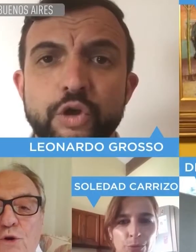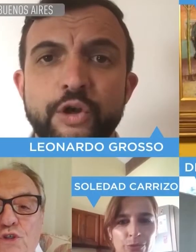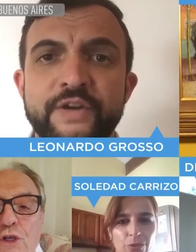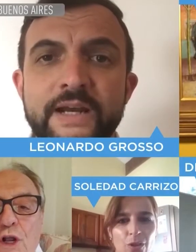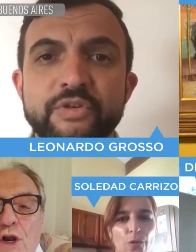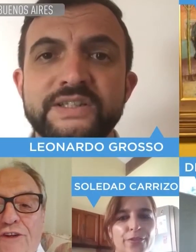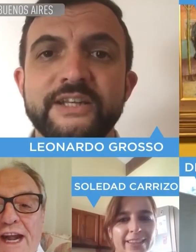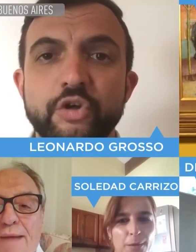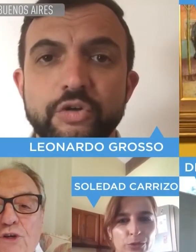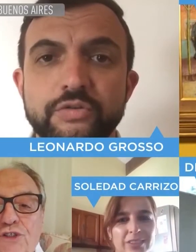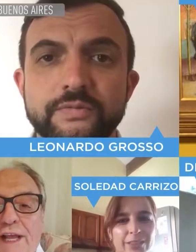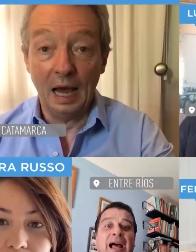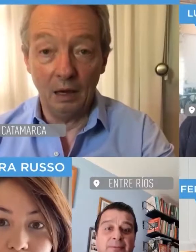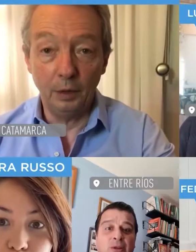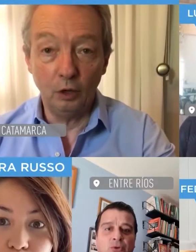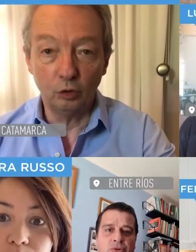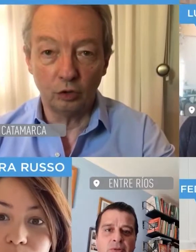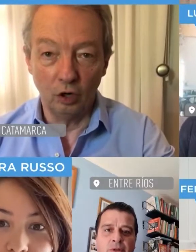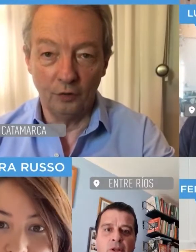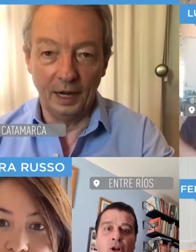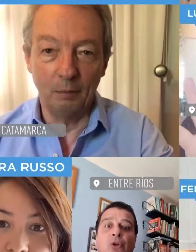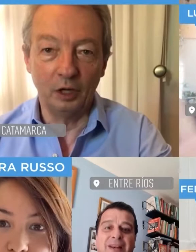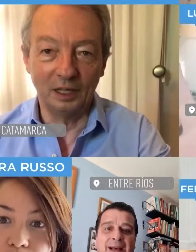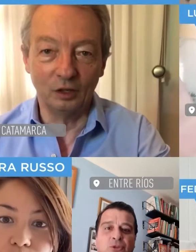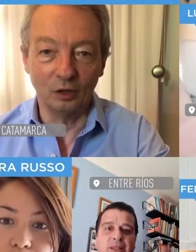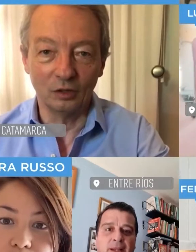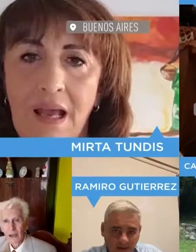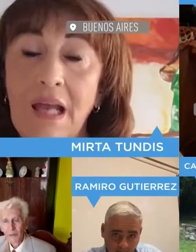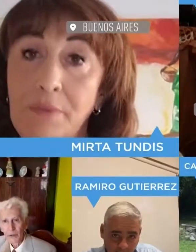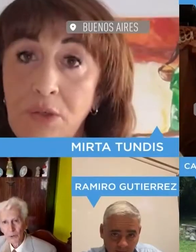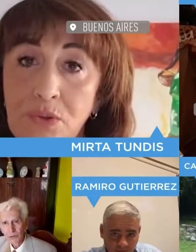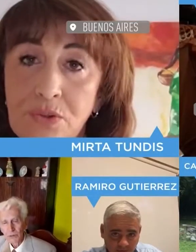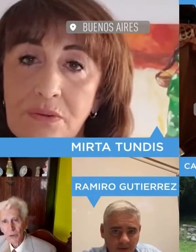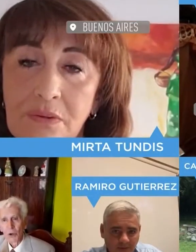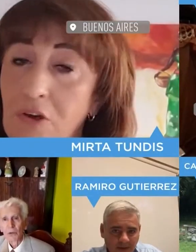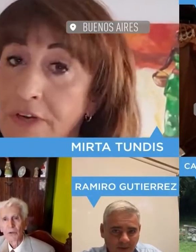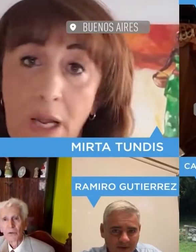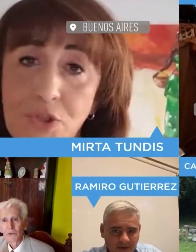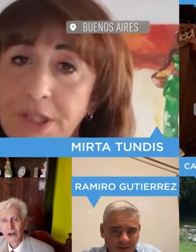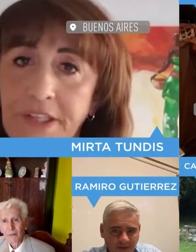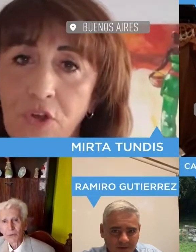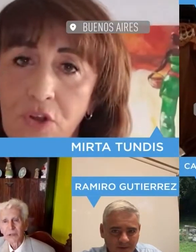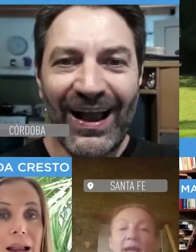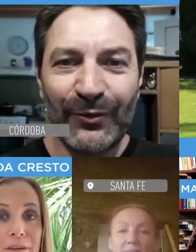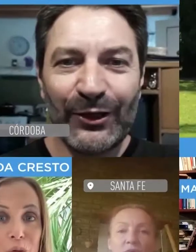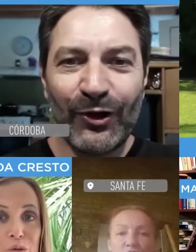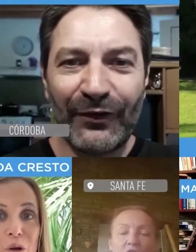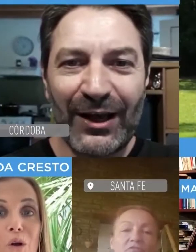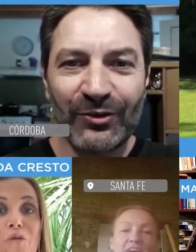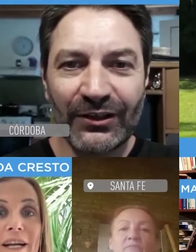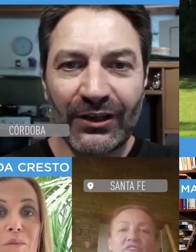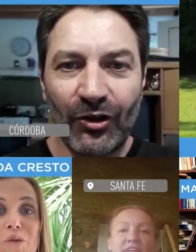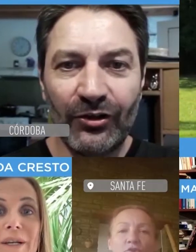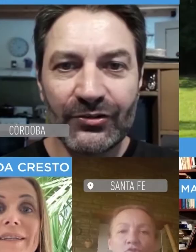Al virus lo frenamos entre todos. Al virus lo frenamos entre todos. Al virus lo frenamos entre todos. Al virus